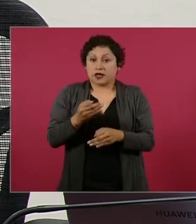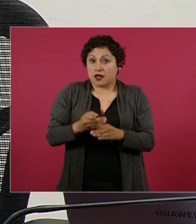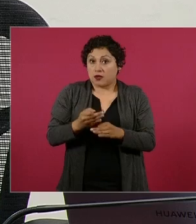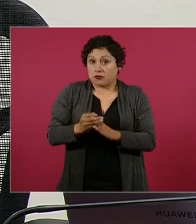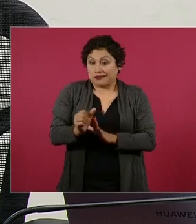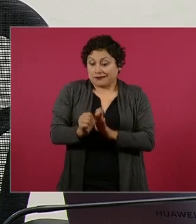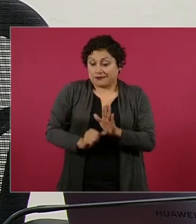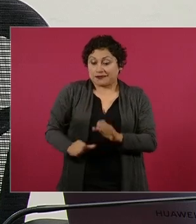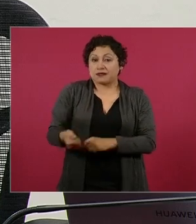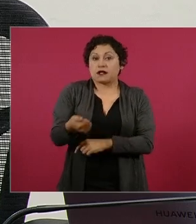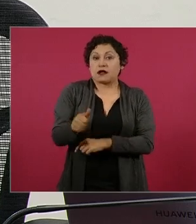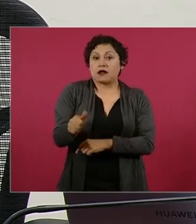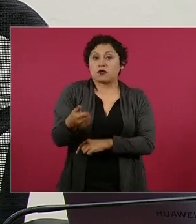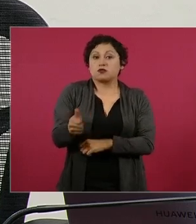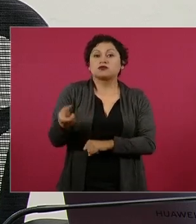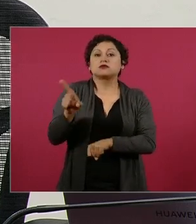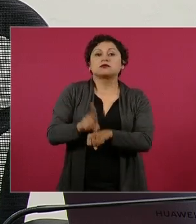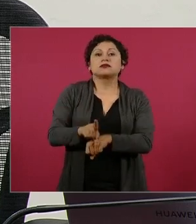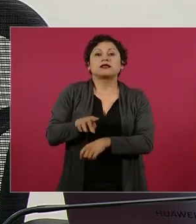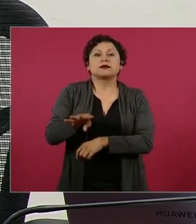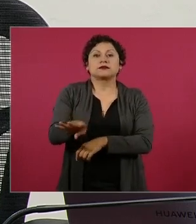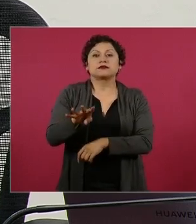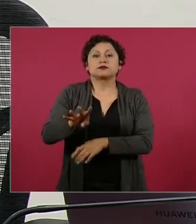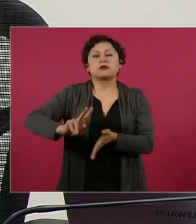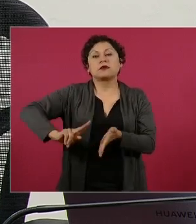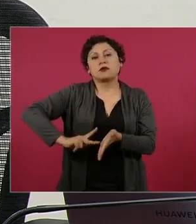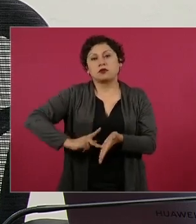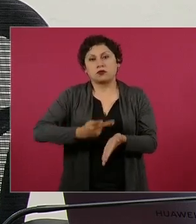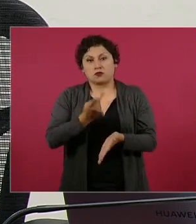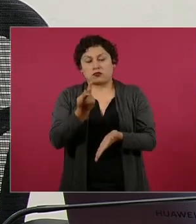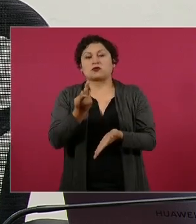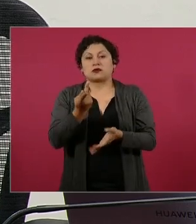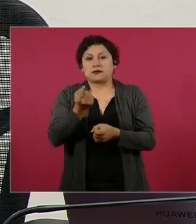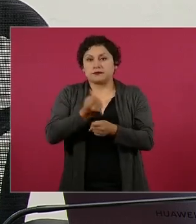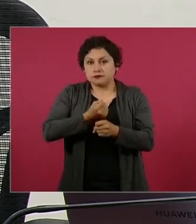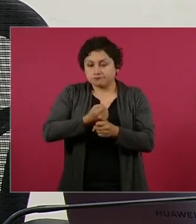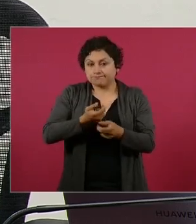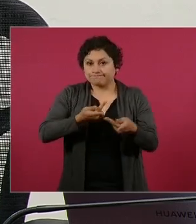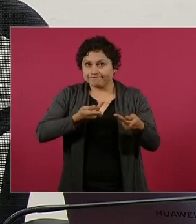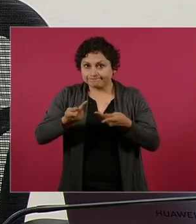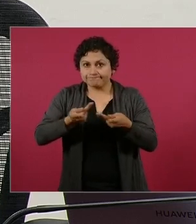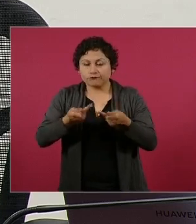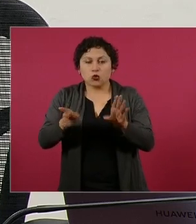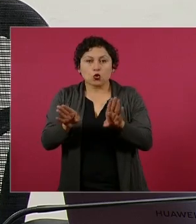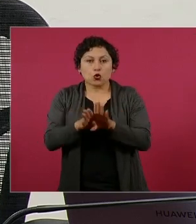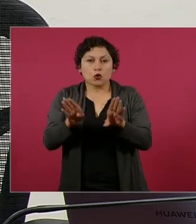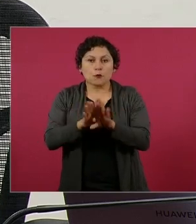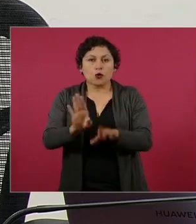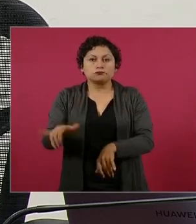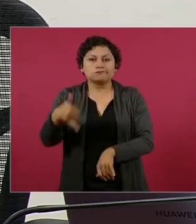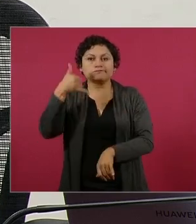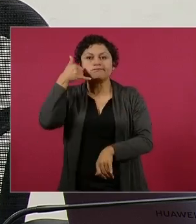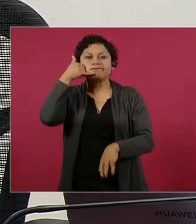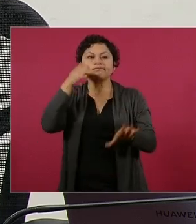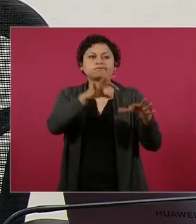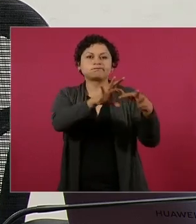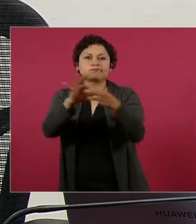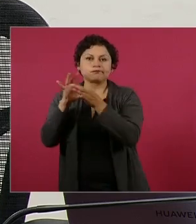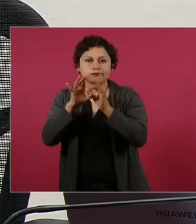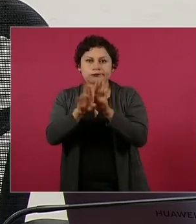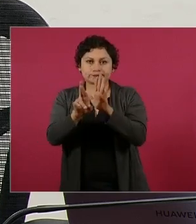agosto, vamos a hacer una prueba más de este alertamiento a través de la telefonía celular. Nosotros tenemos